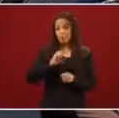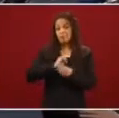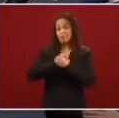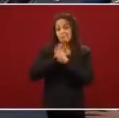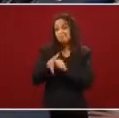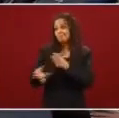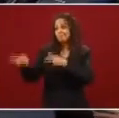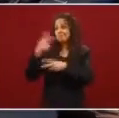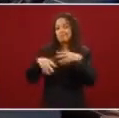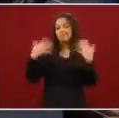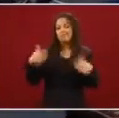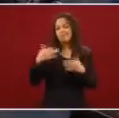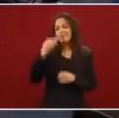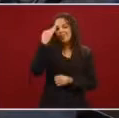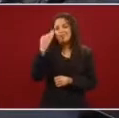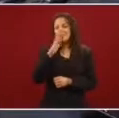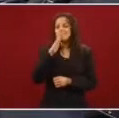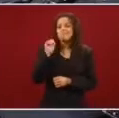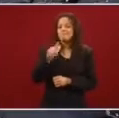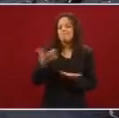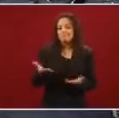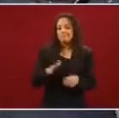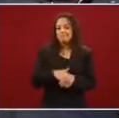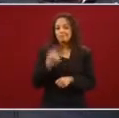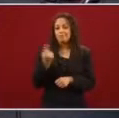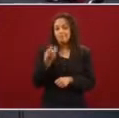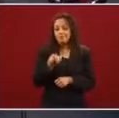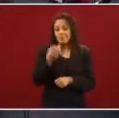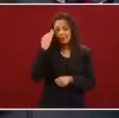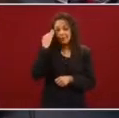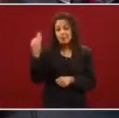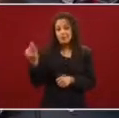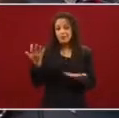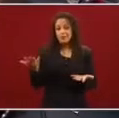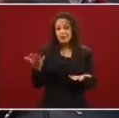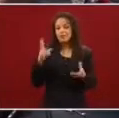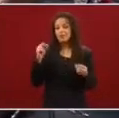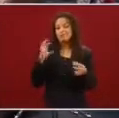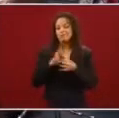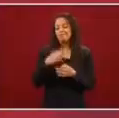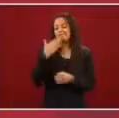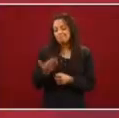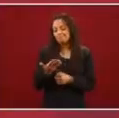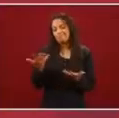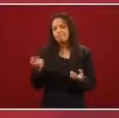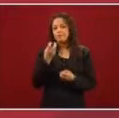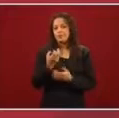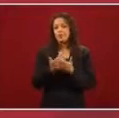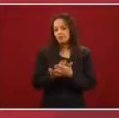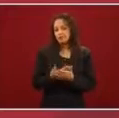mala fecha. Ya habría que discutir quién está en un tiempo inapropiado. De todas maneras,